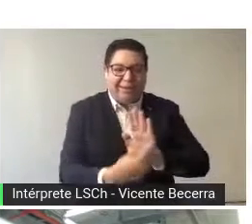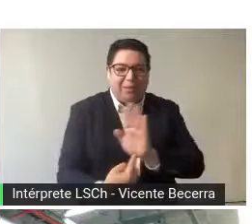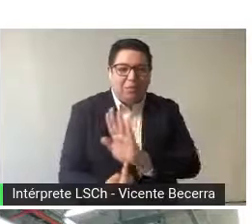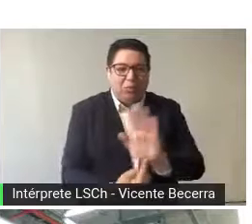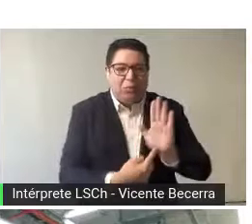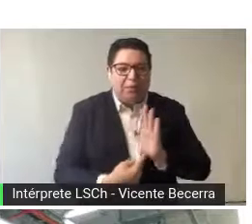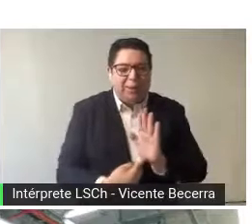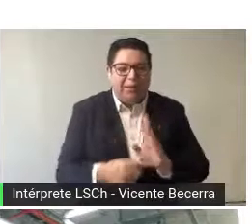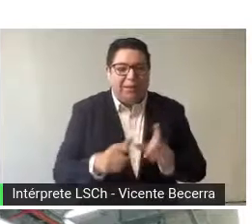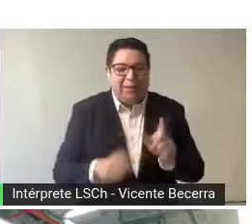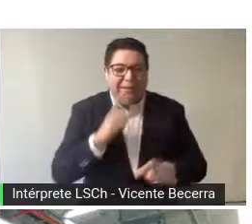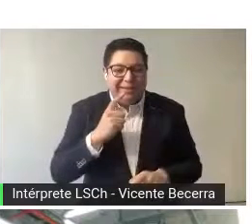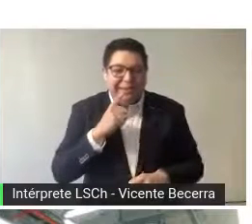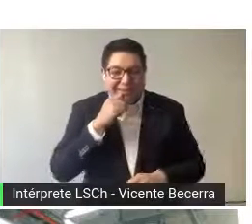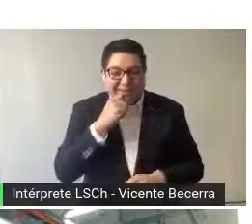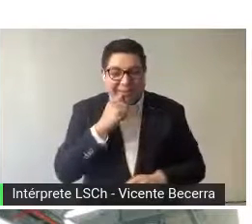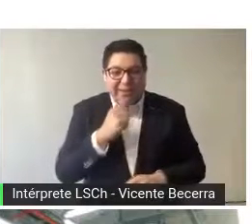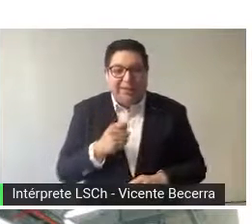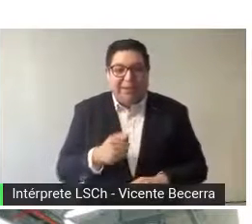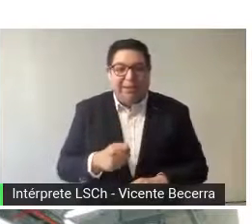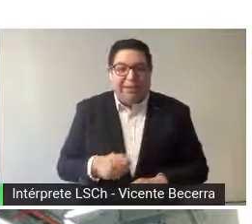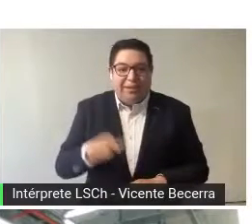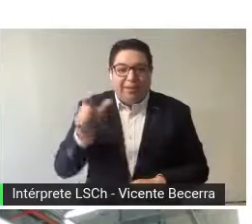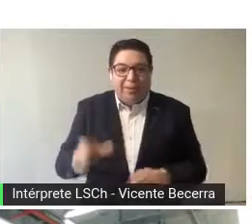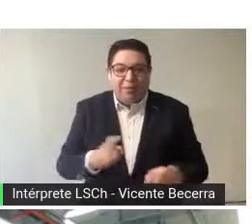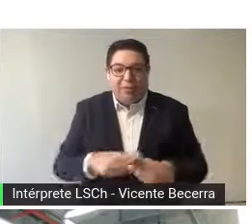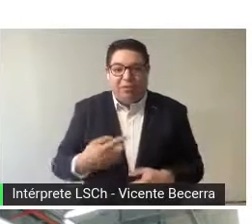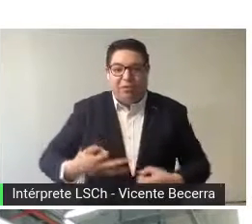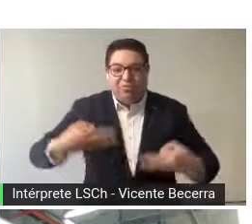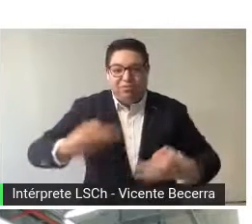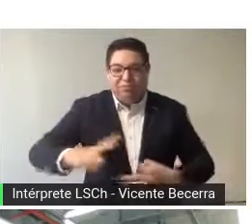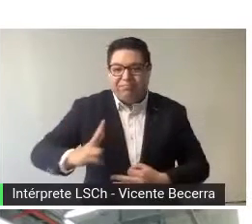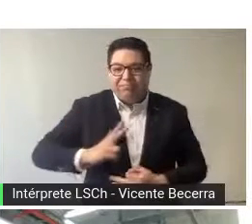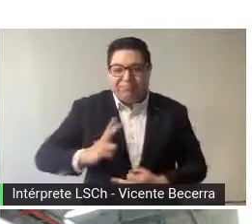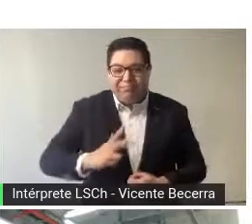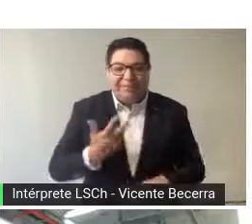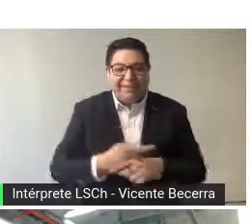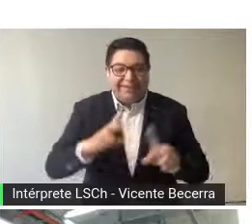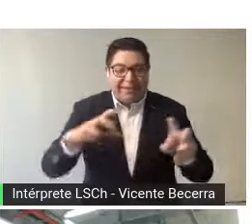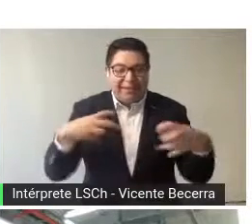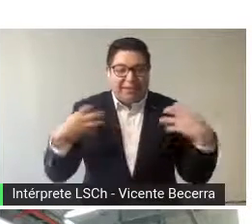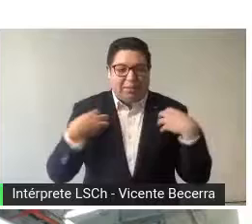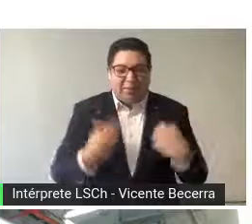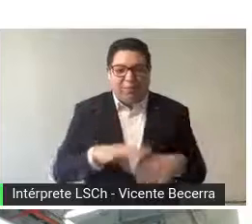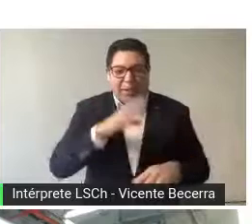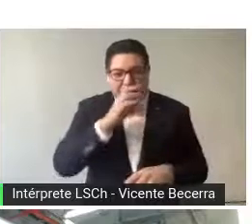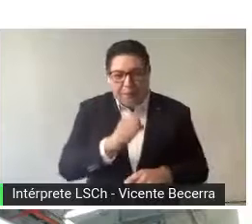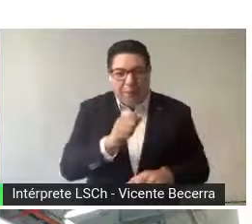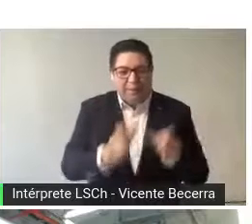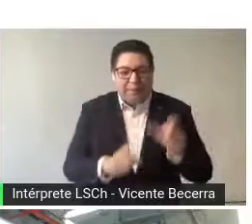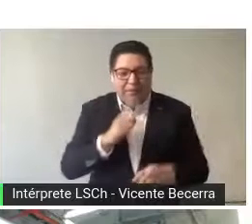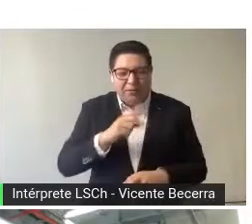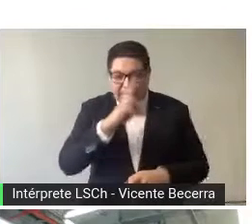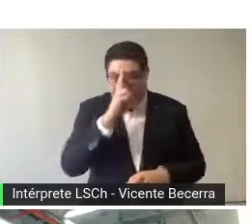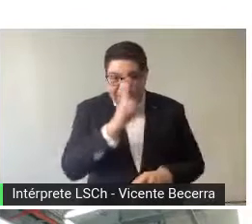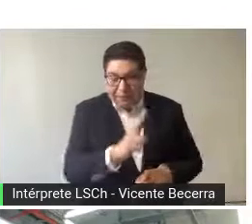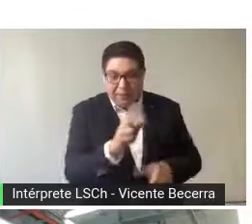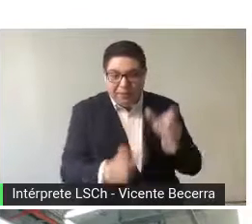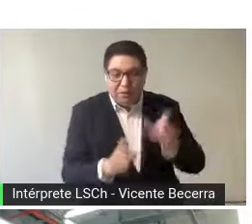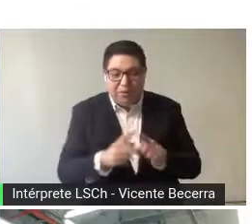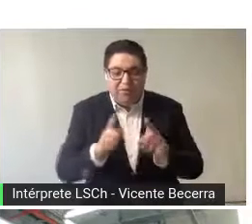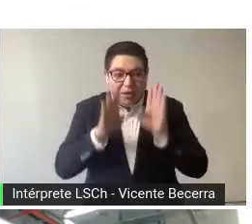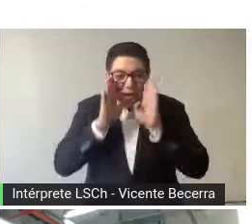En el ejemplo de la conducta, de la probidad, de la responsabilidad, de la tolerancia, del respeto al otro, del